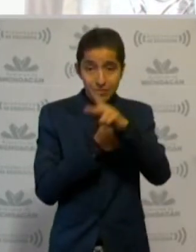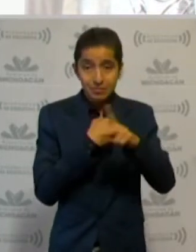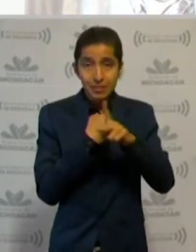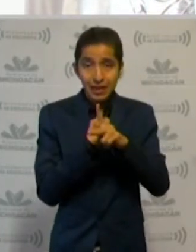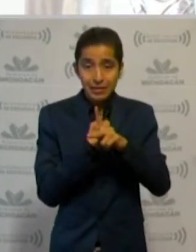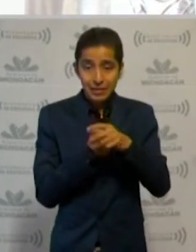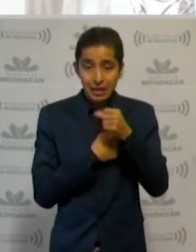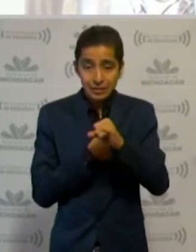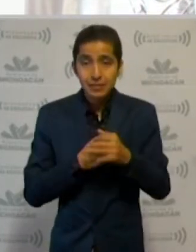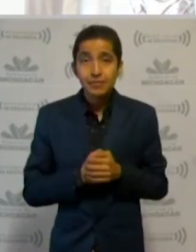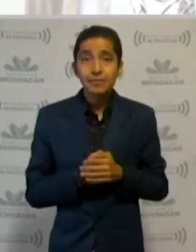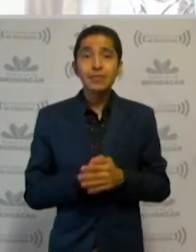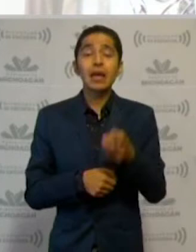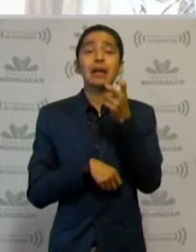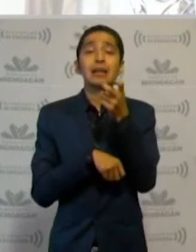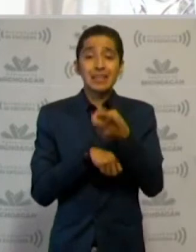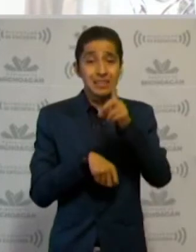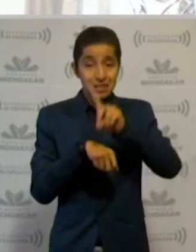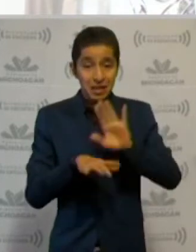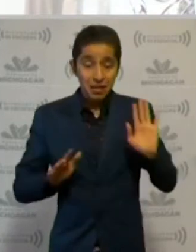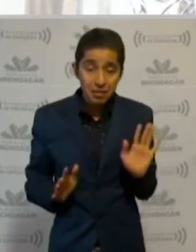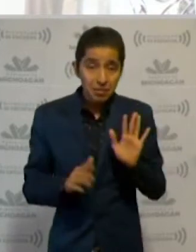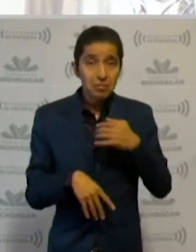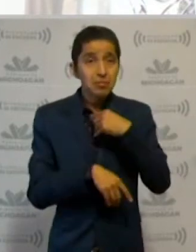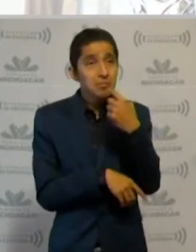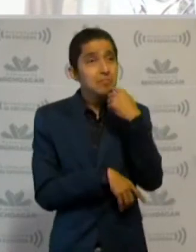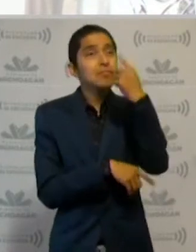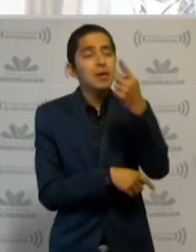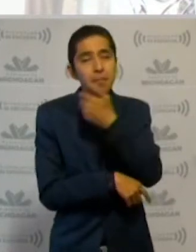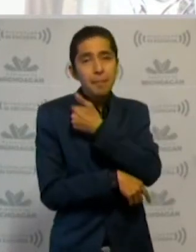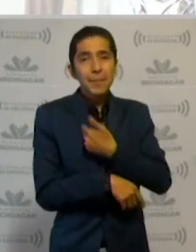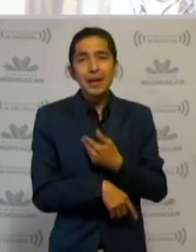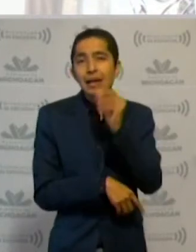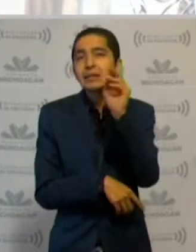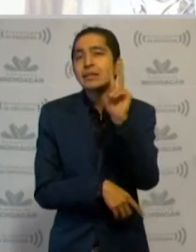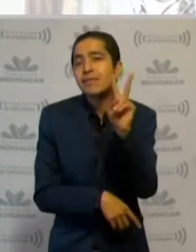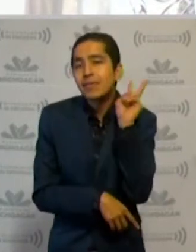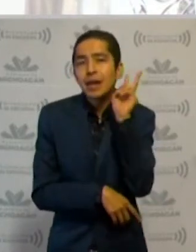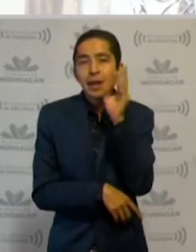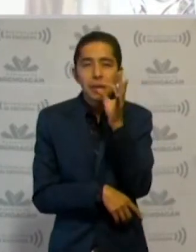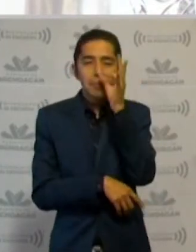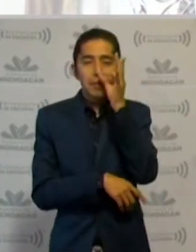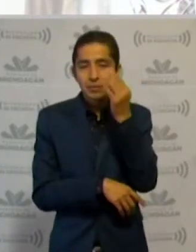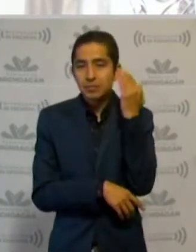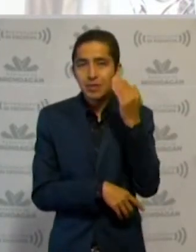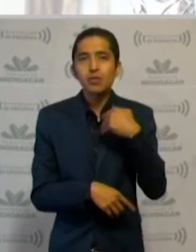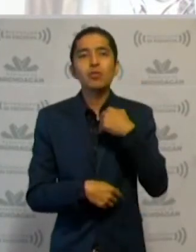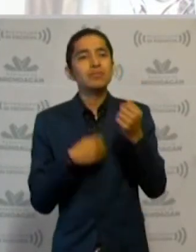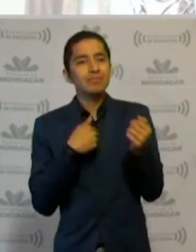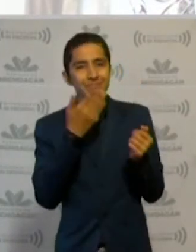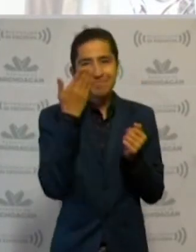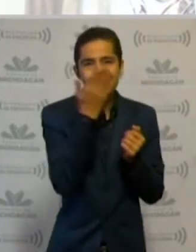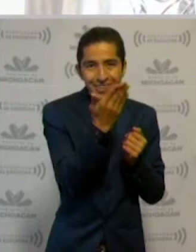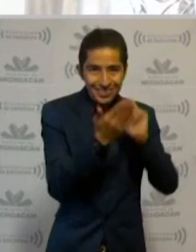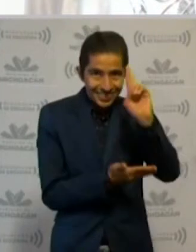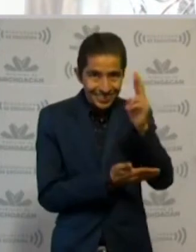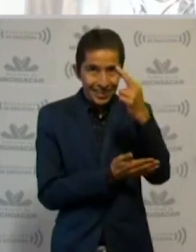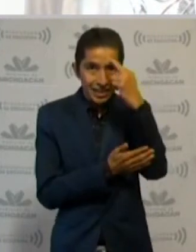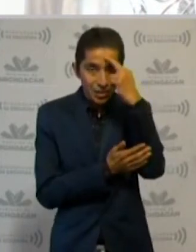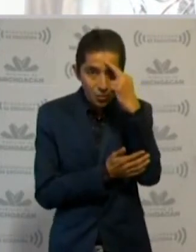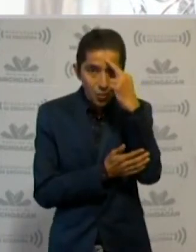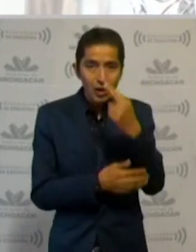sí en este marco señor presidente apenas el viernes pasado le solicite considerar